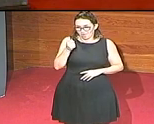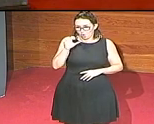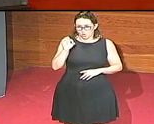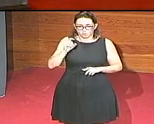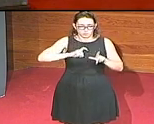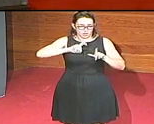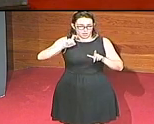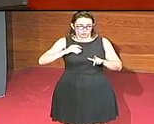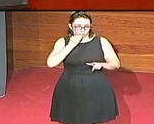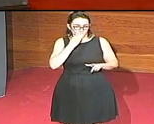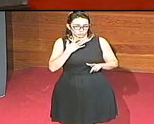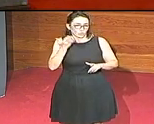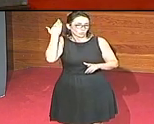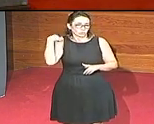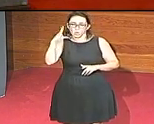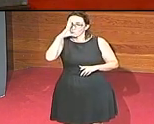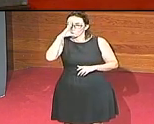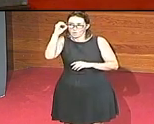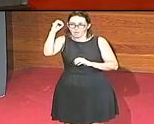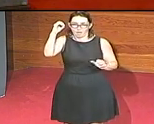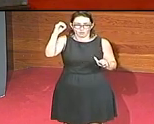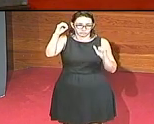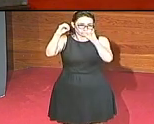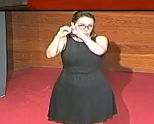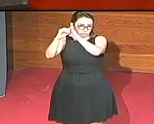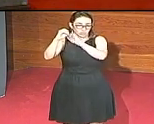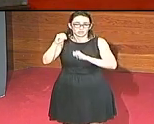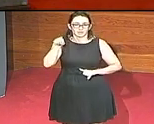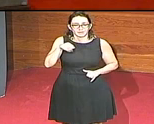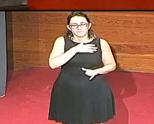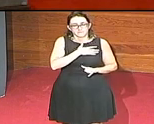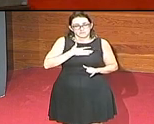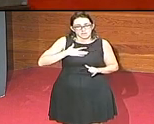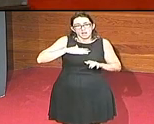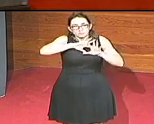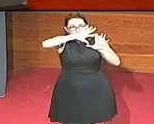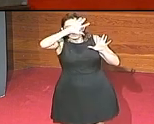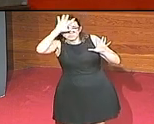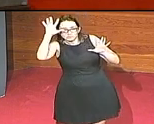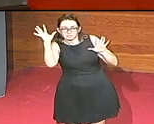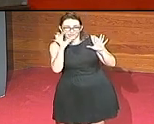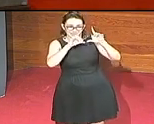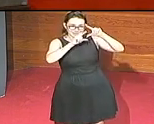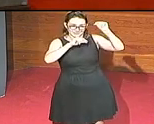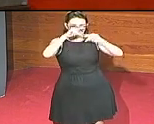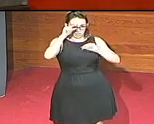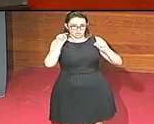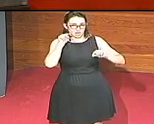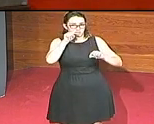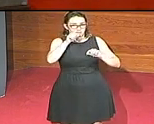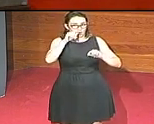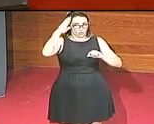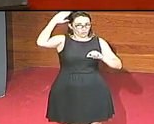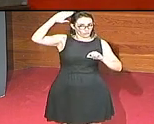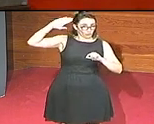la llegada a la luna pues le quisieron meter como un fondo de estrellas que pasa por detrás nosotros